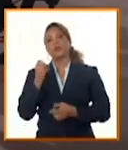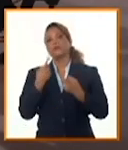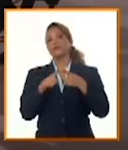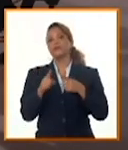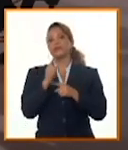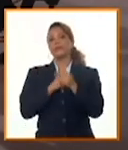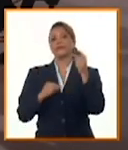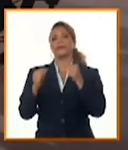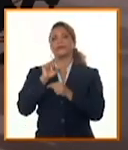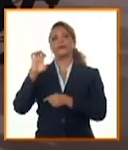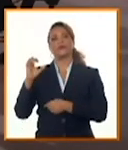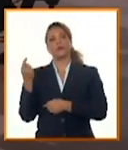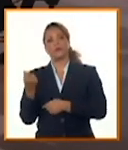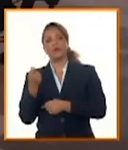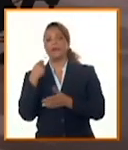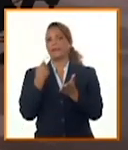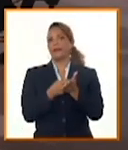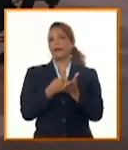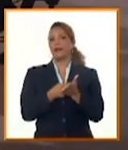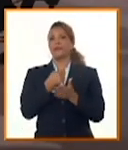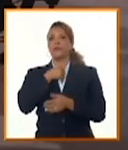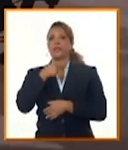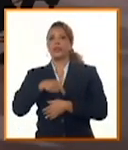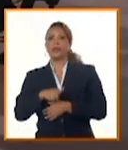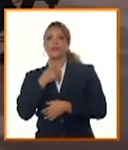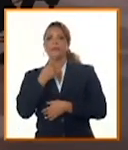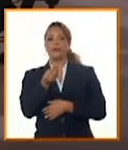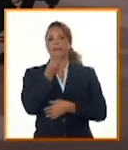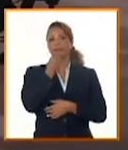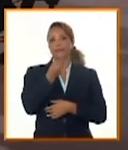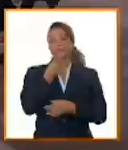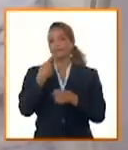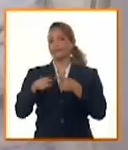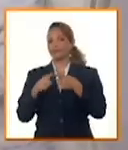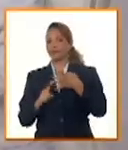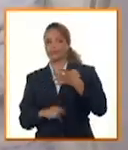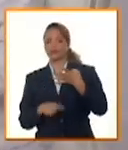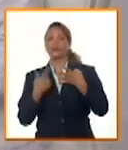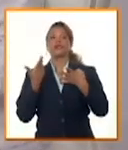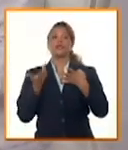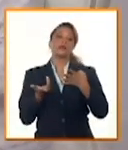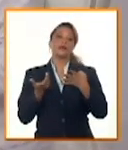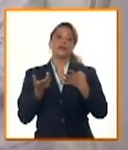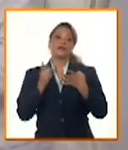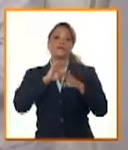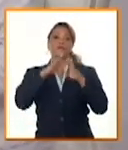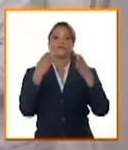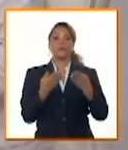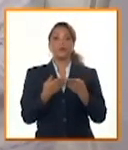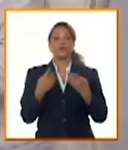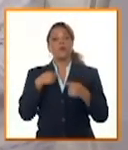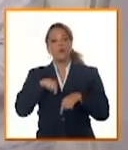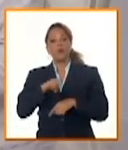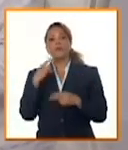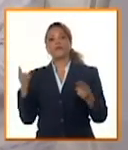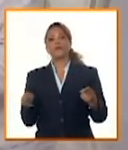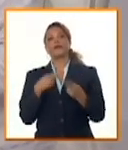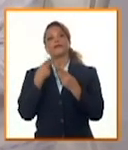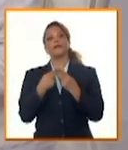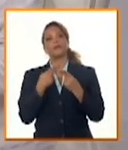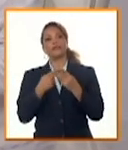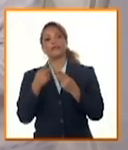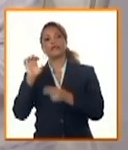otras prioridades de la economía no puede ser la importación de alimentos equipamientos etcétera porque todo compite hoy en con